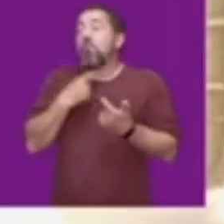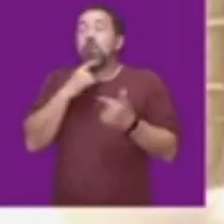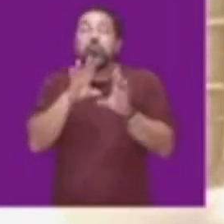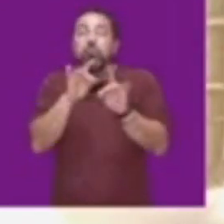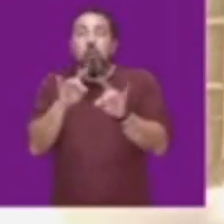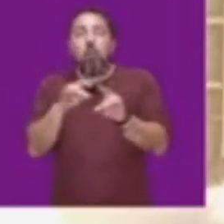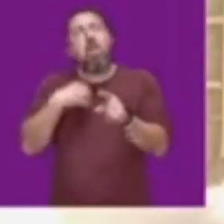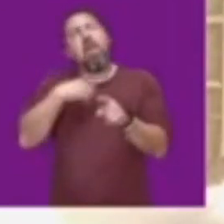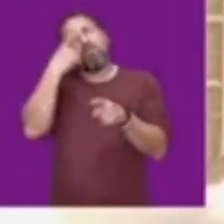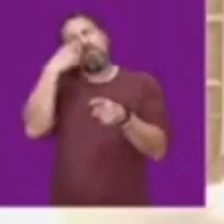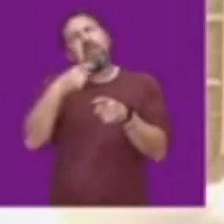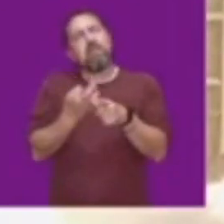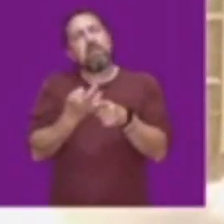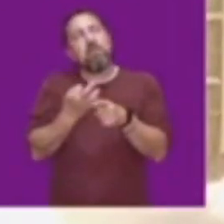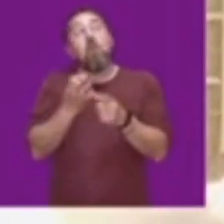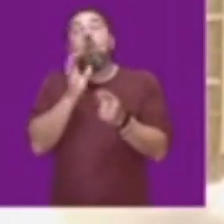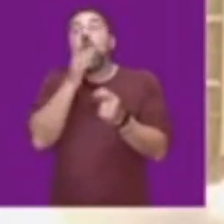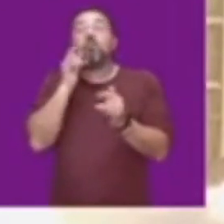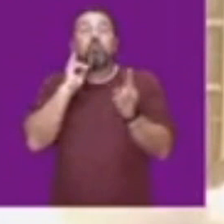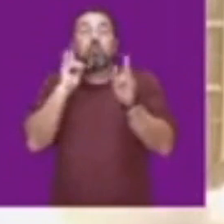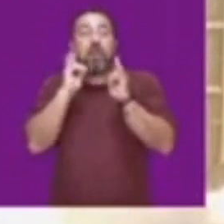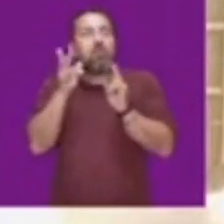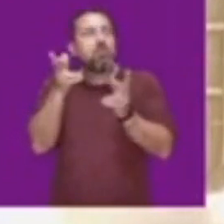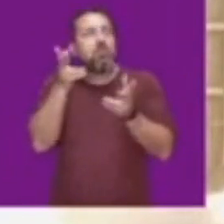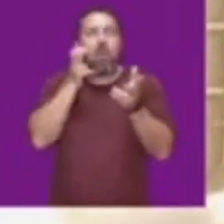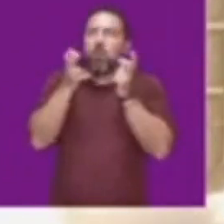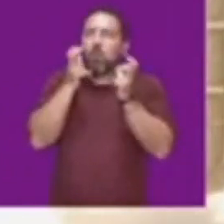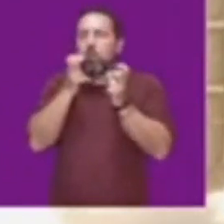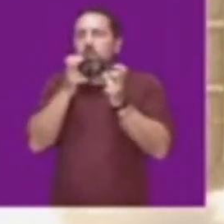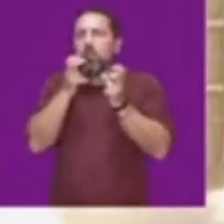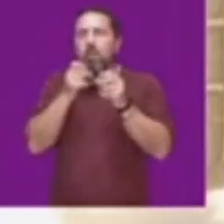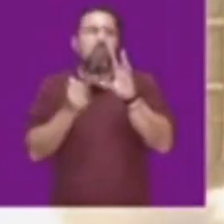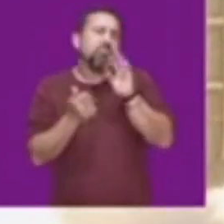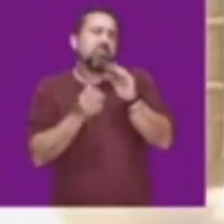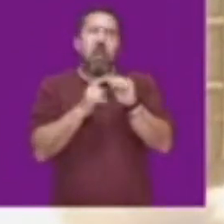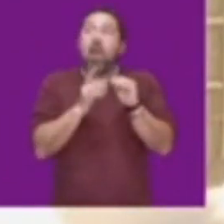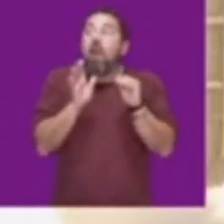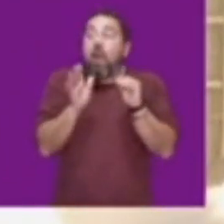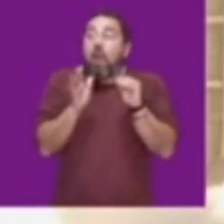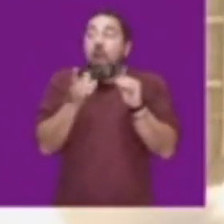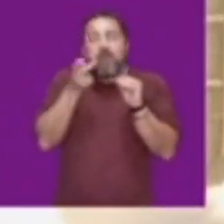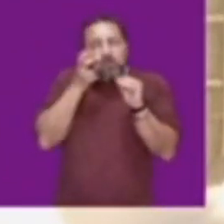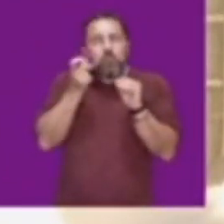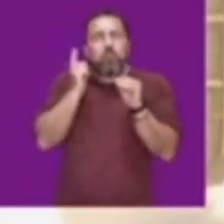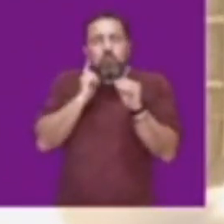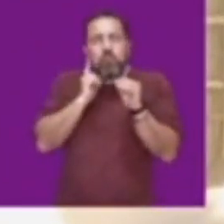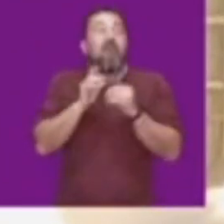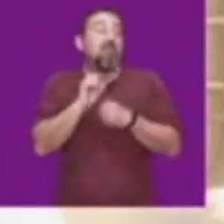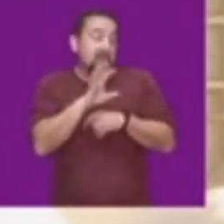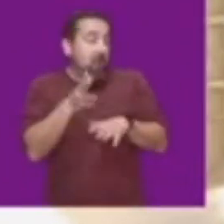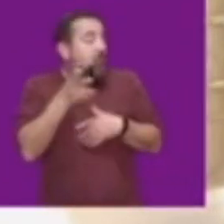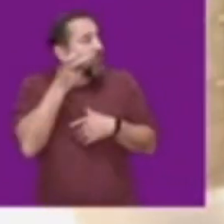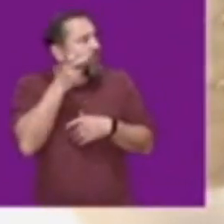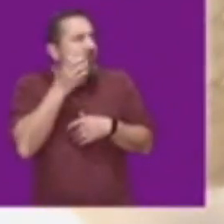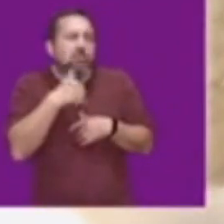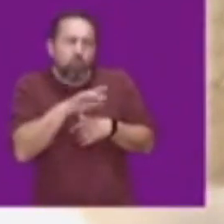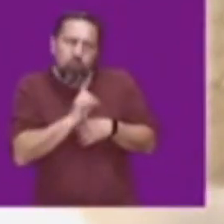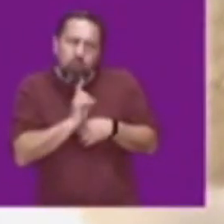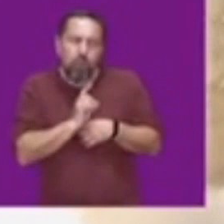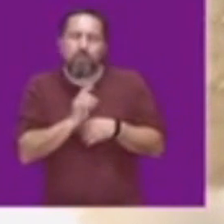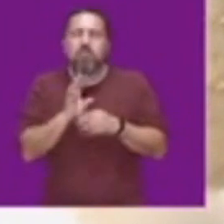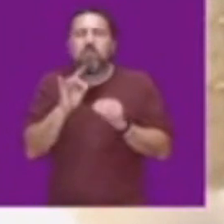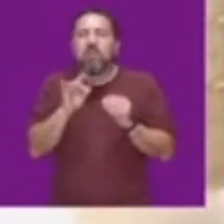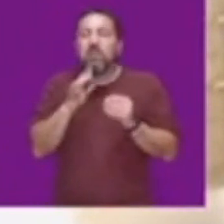algo y saber cómo es o escuchar los sonidos. ¡Ah, claro! ¡Escucha! Sí, escucha. Escucha